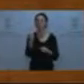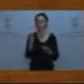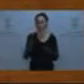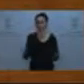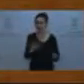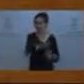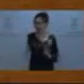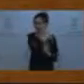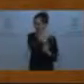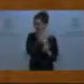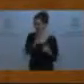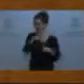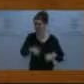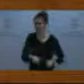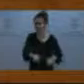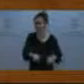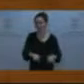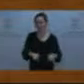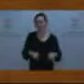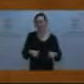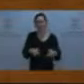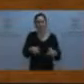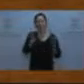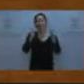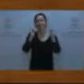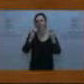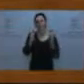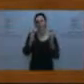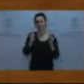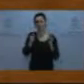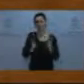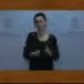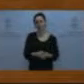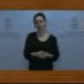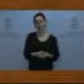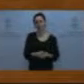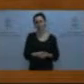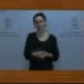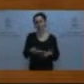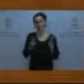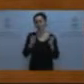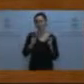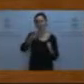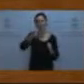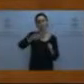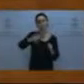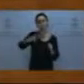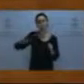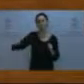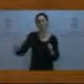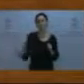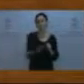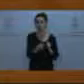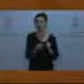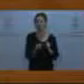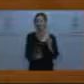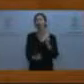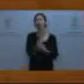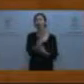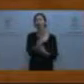la fecha no ha sido aprobado ninguno de ellos. Ninguno. ¿Alguno compromiso suyo,